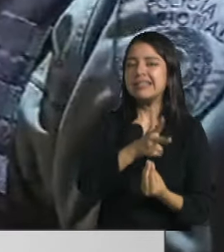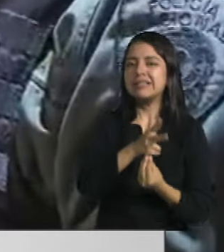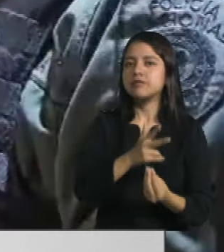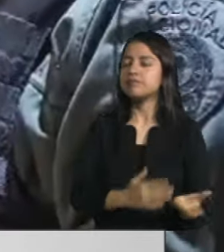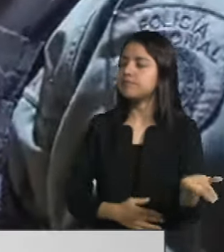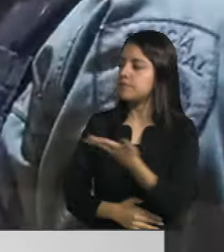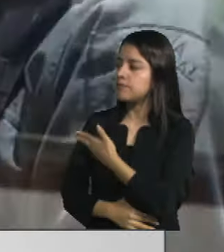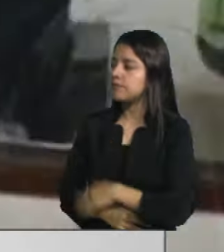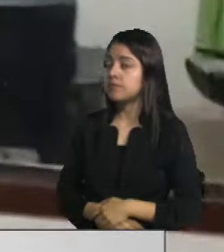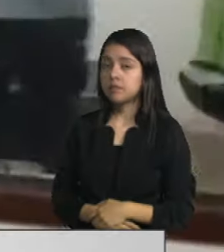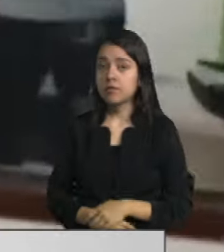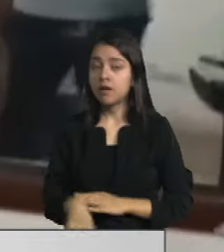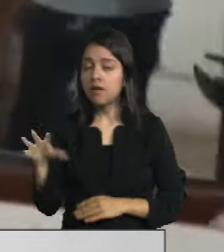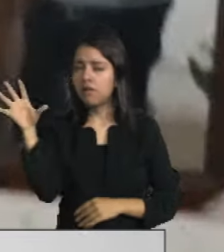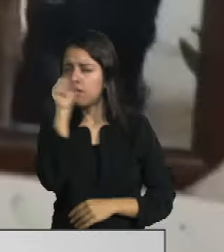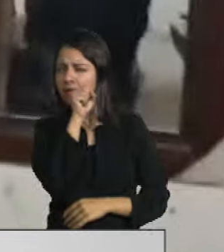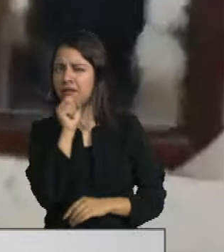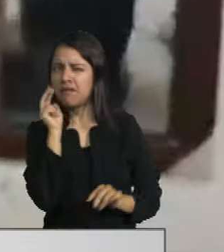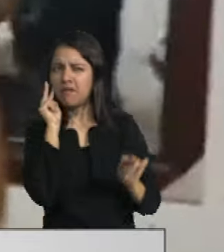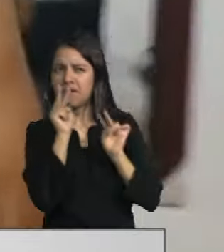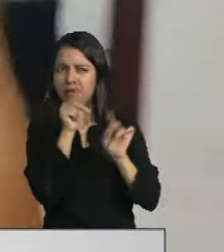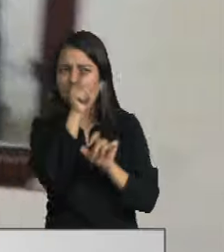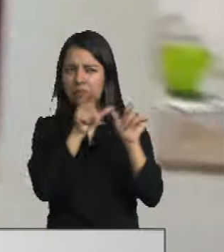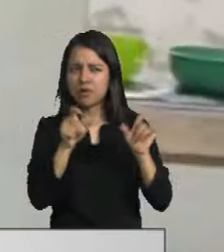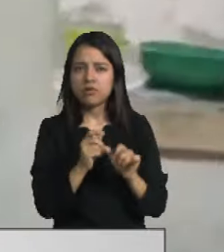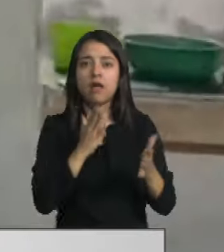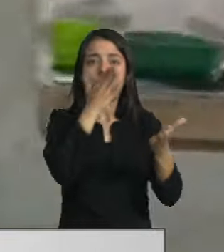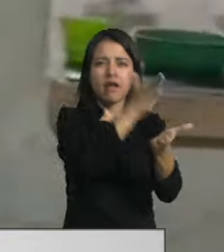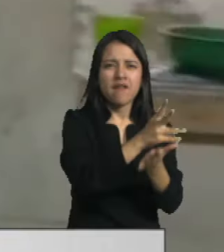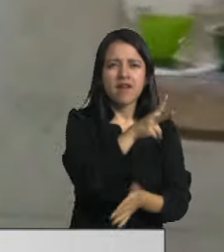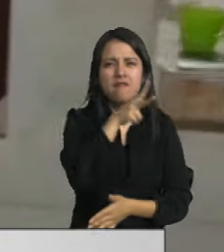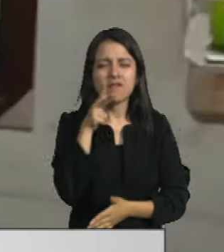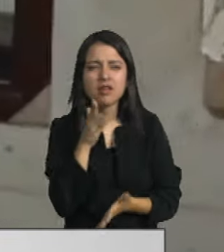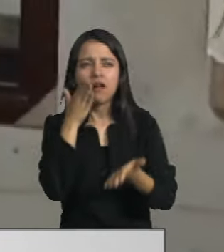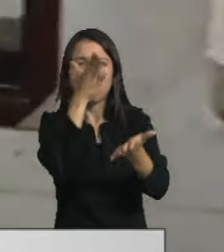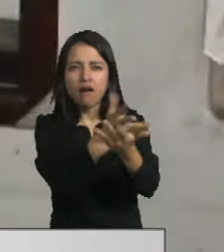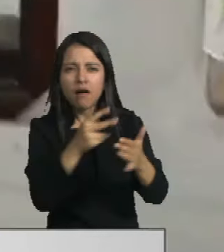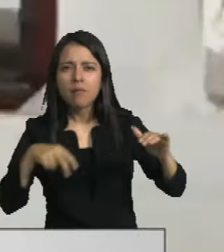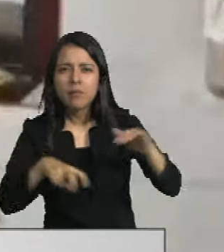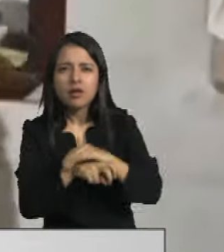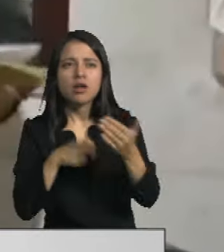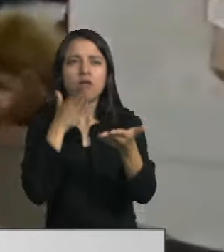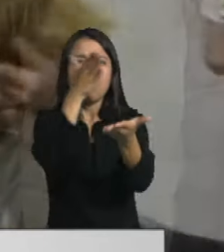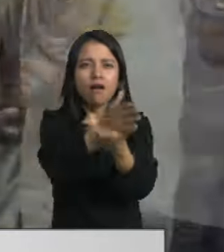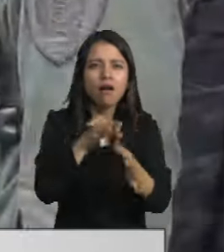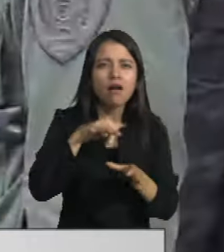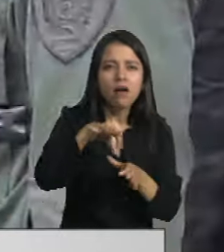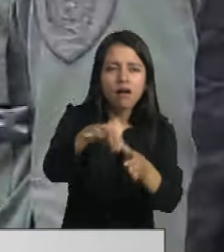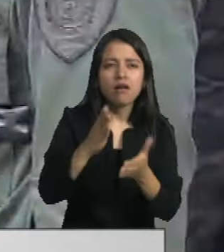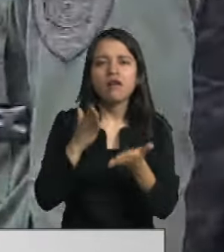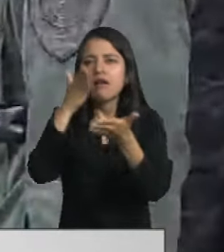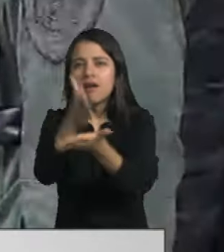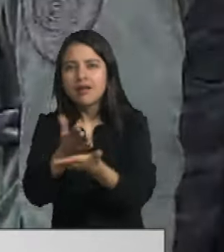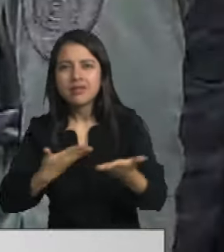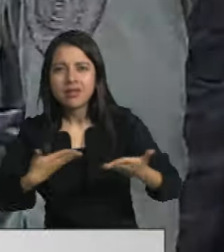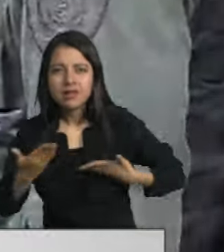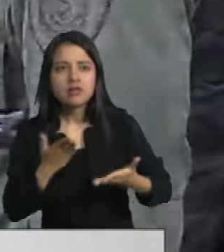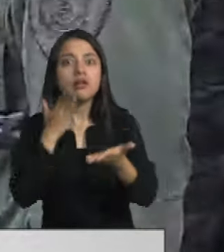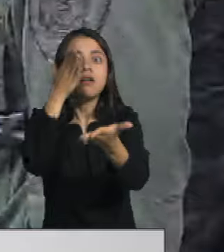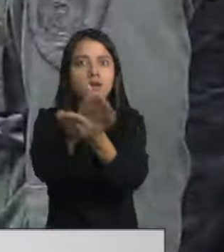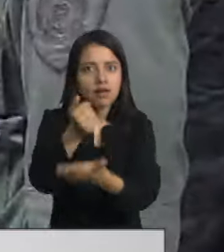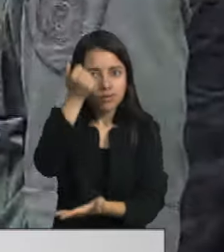estaban realizando cobros extorsivos a comerciantes, ganaderos, mineros, agricultores, personal de la salud, profesores y